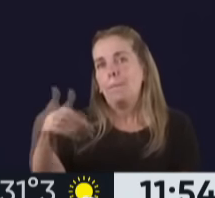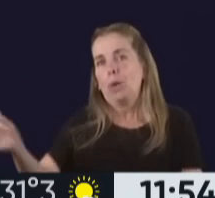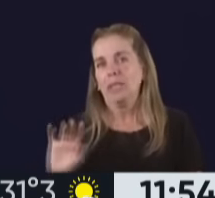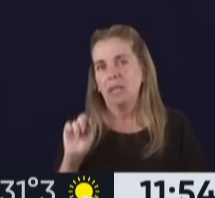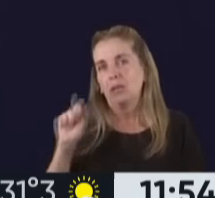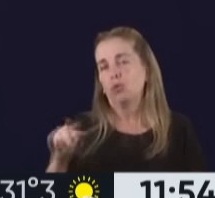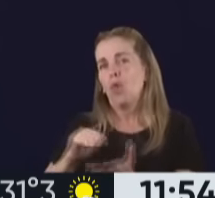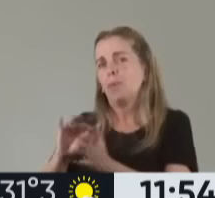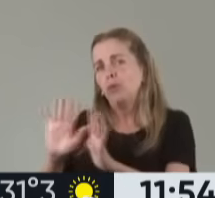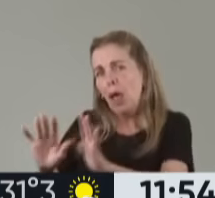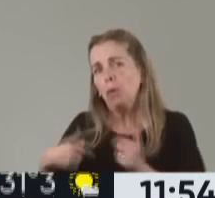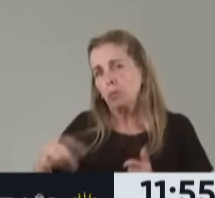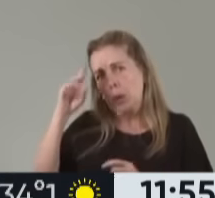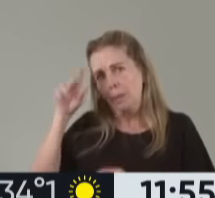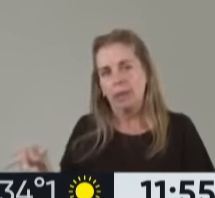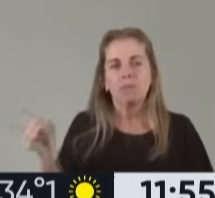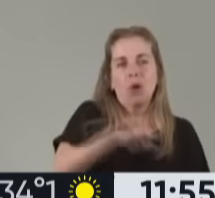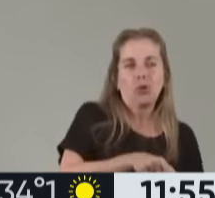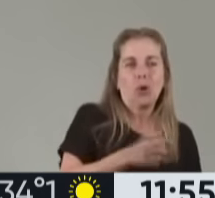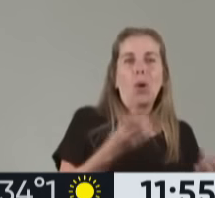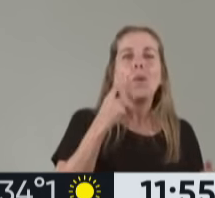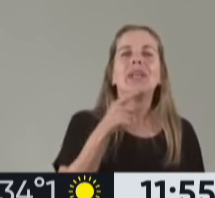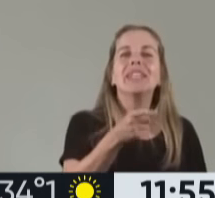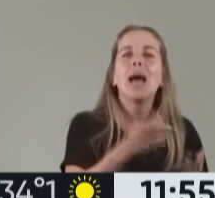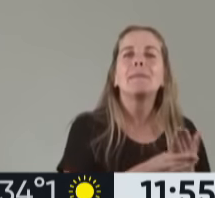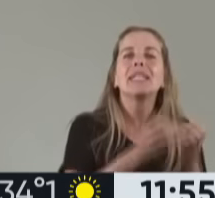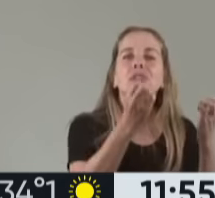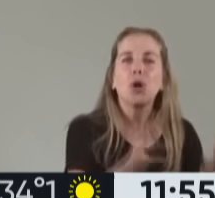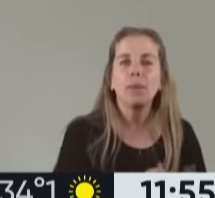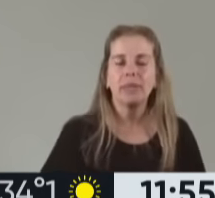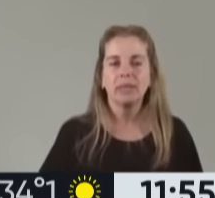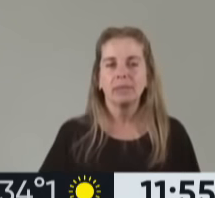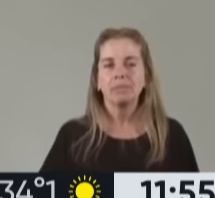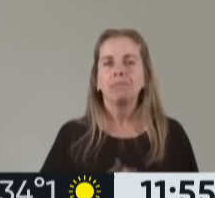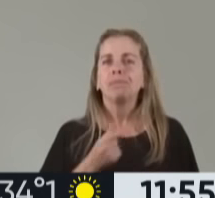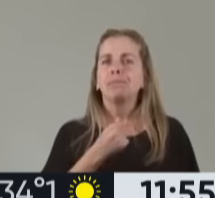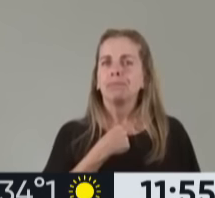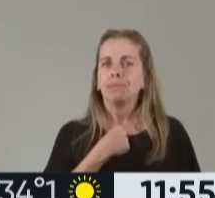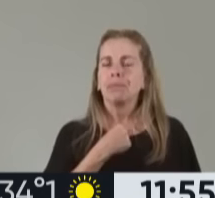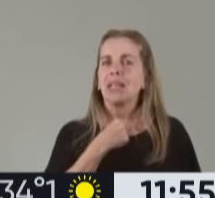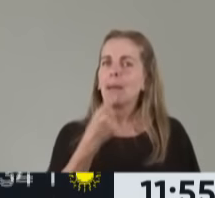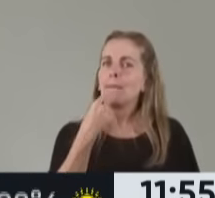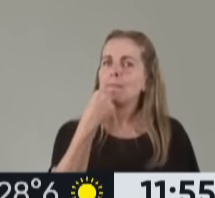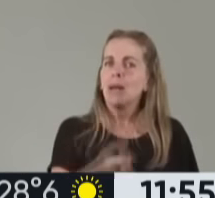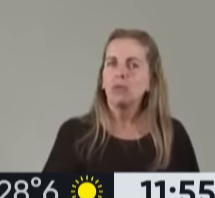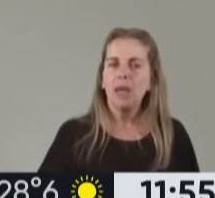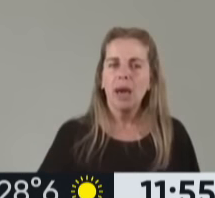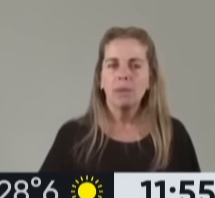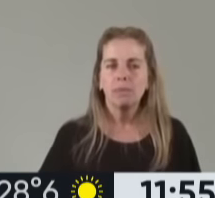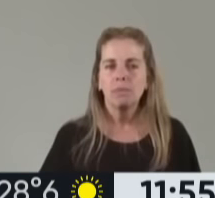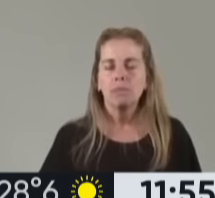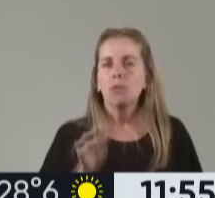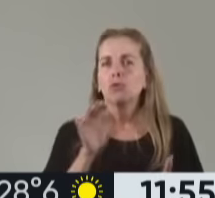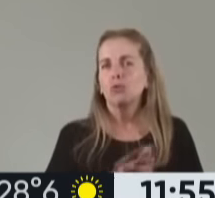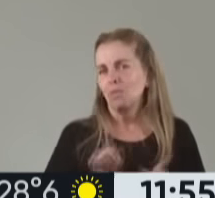¿no? ¿Qué tal? Buen día, ministro. ¿Cómo le va? Muy bien, Diego ¿vos? Ruiz Díaz, de Radio Provincia. Bueno, le quería consultar en torno a la aprobación